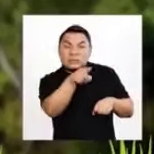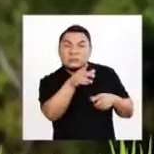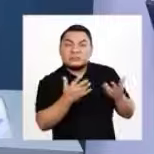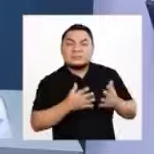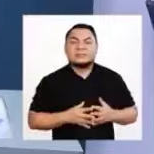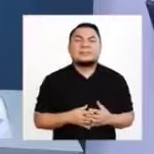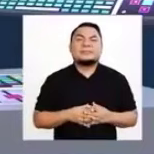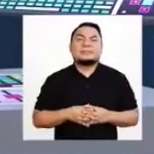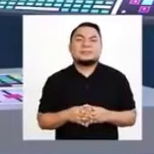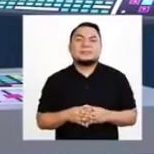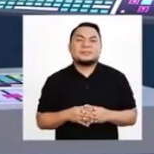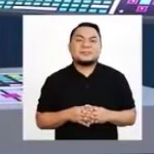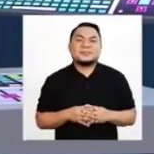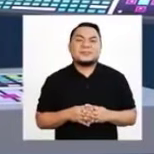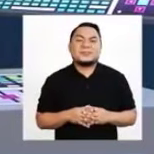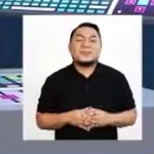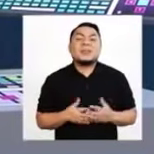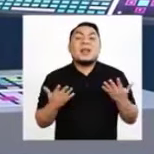natural?